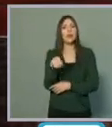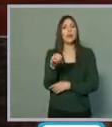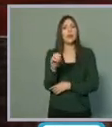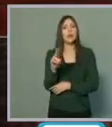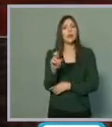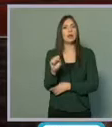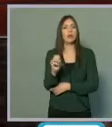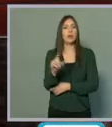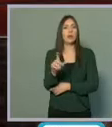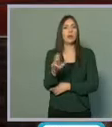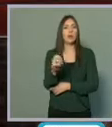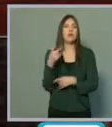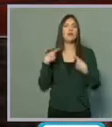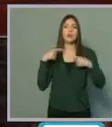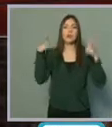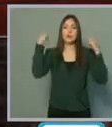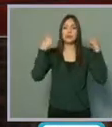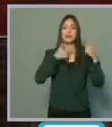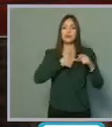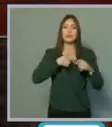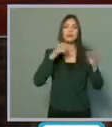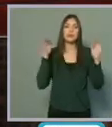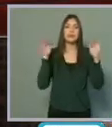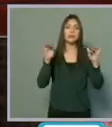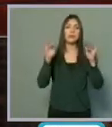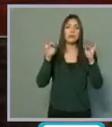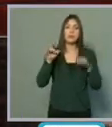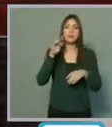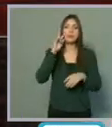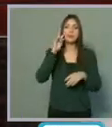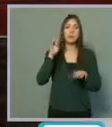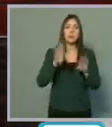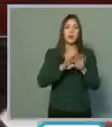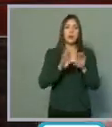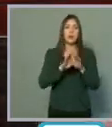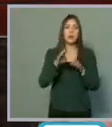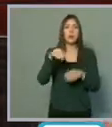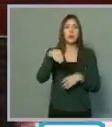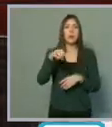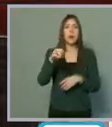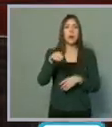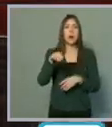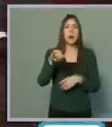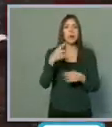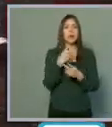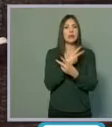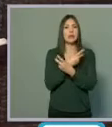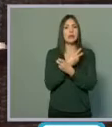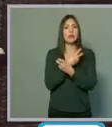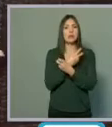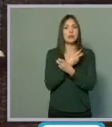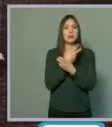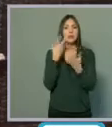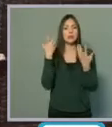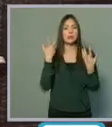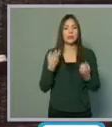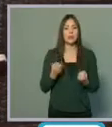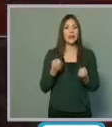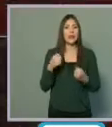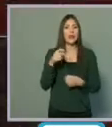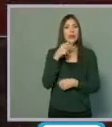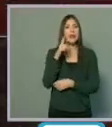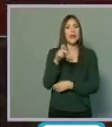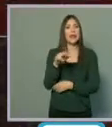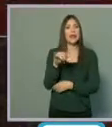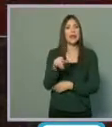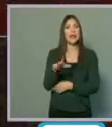entre los turistas para ver la momia, ¿no? Sí, que de Lenin allá, y ver muchas más cosas